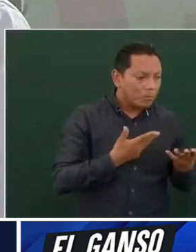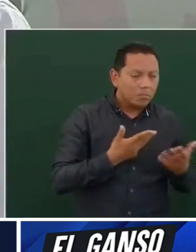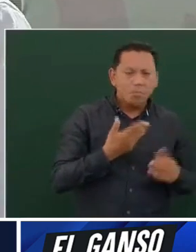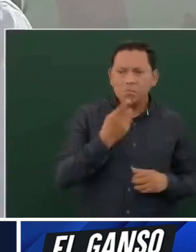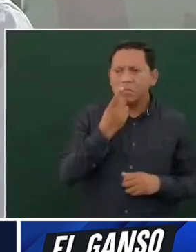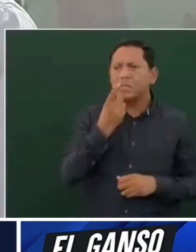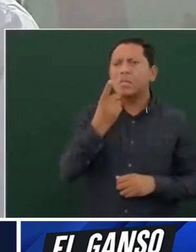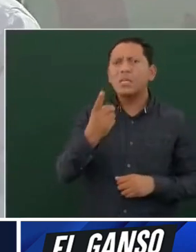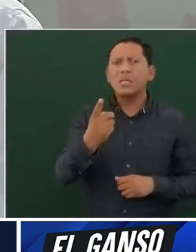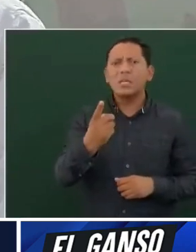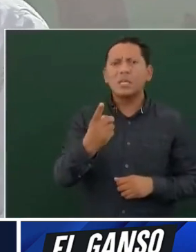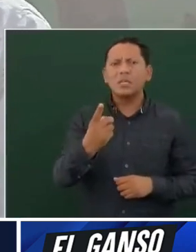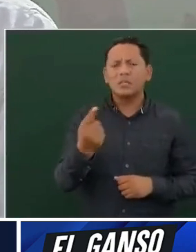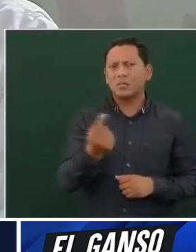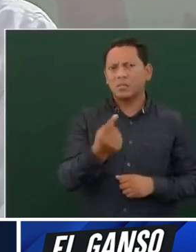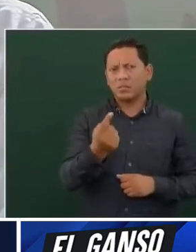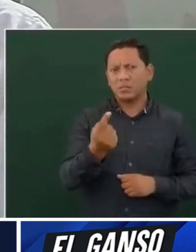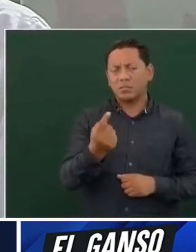Aunque también parezca